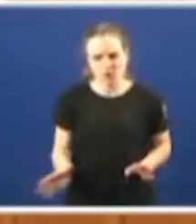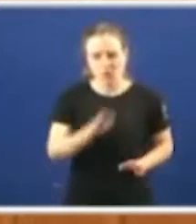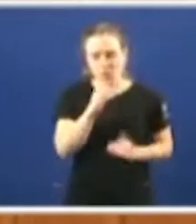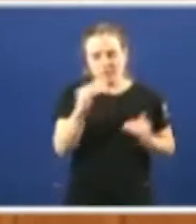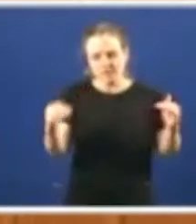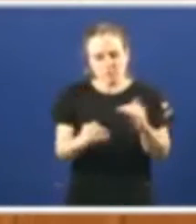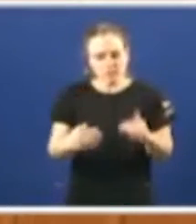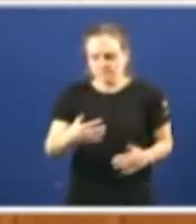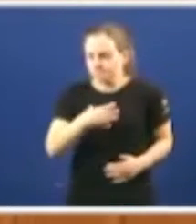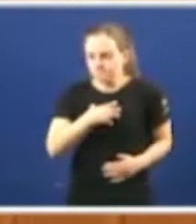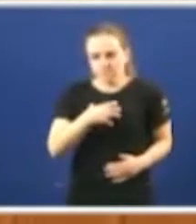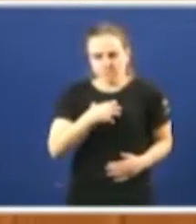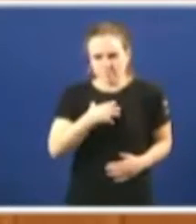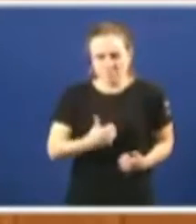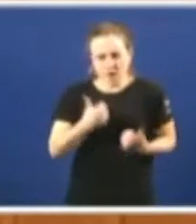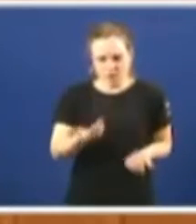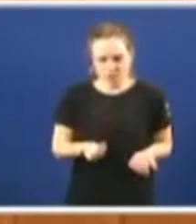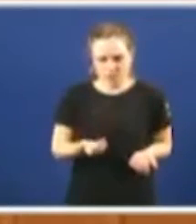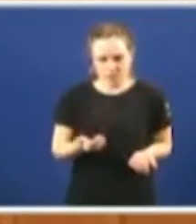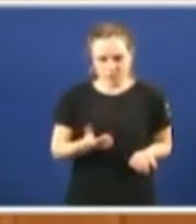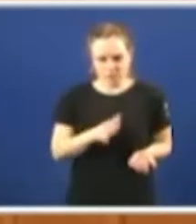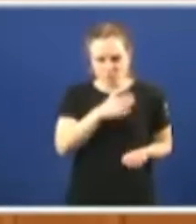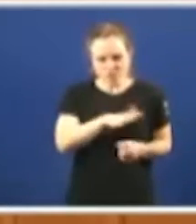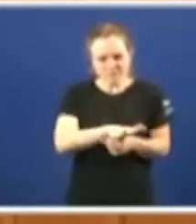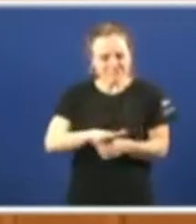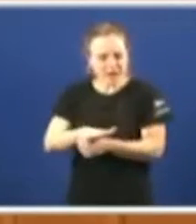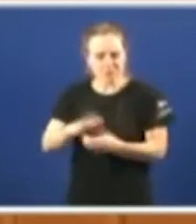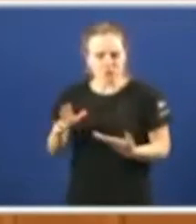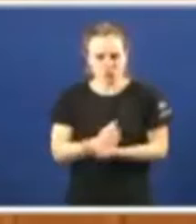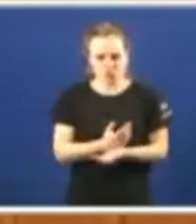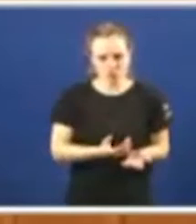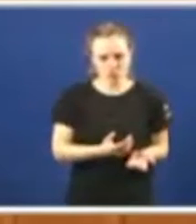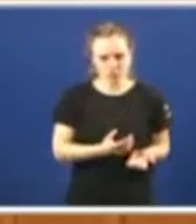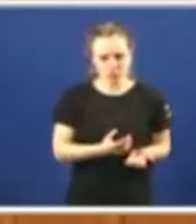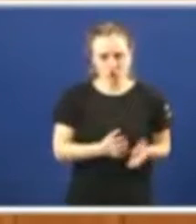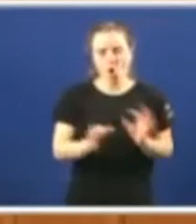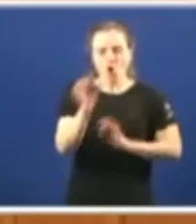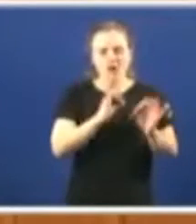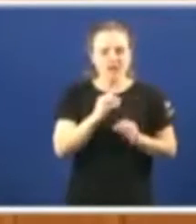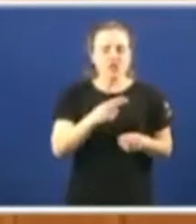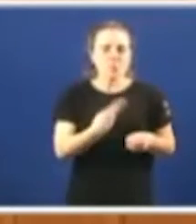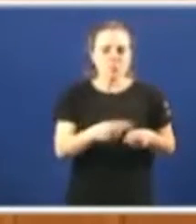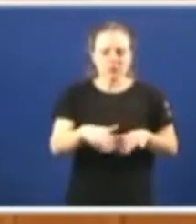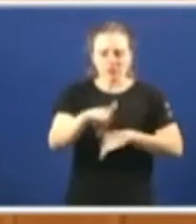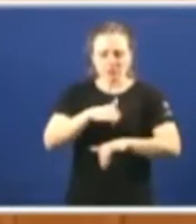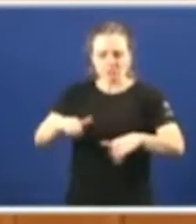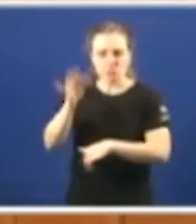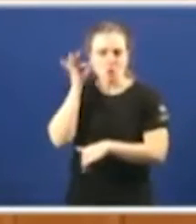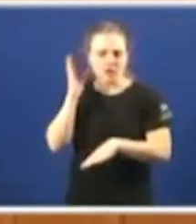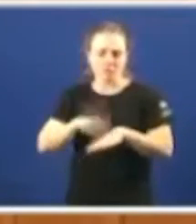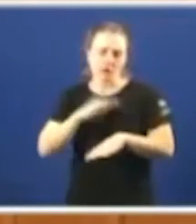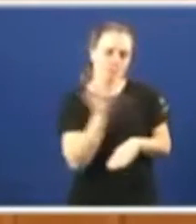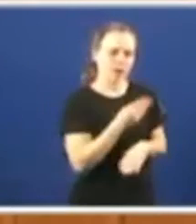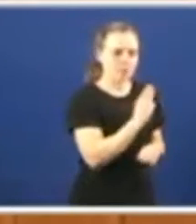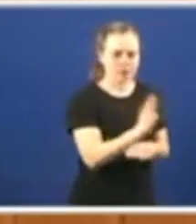insoportables nas nosas vidas, en todos os espazos da nosa vida. Entón non é que ninguna organización política manipule as mulleres para facerlle dano ao Partido Popular.